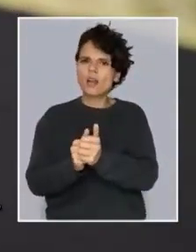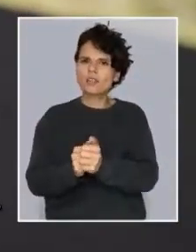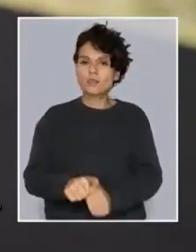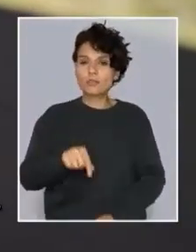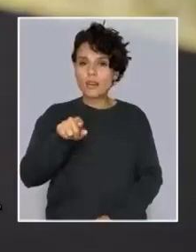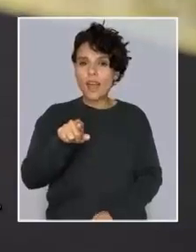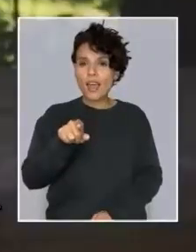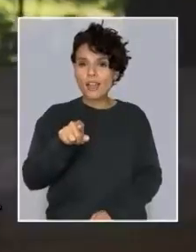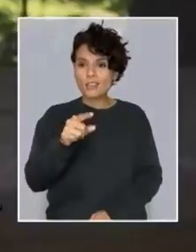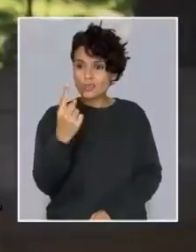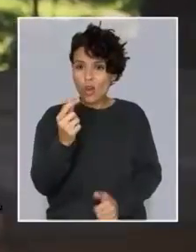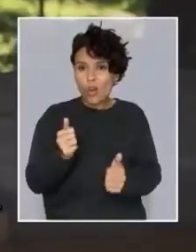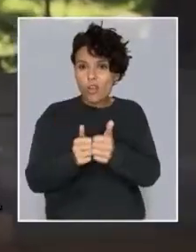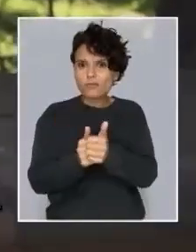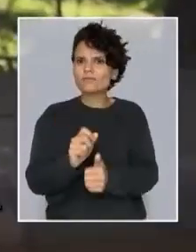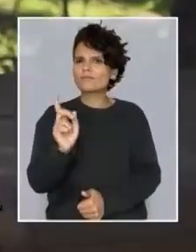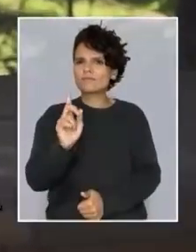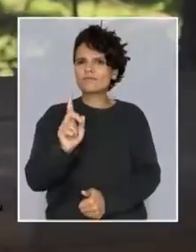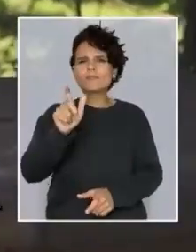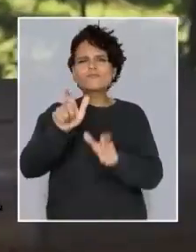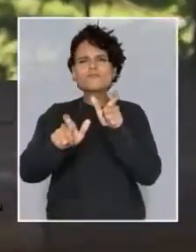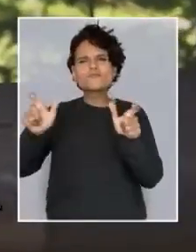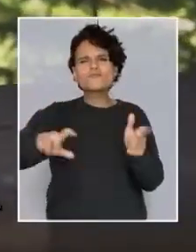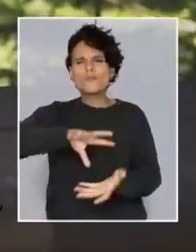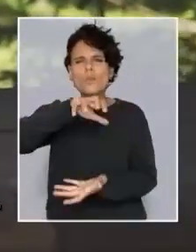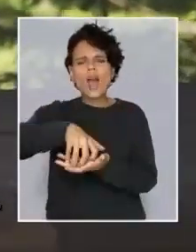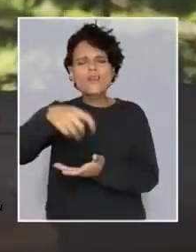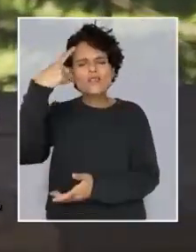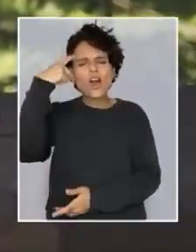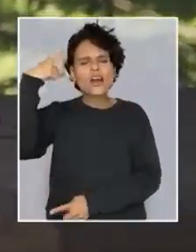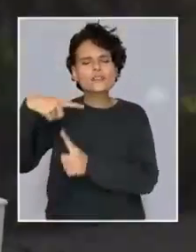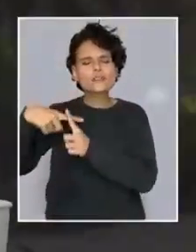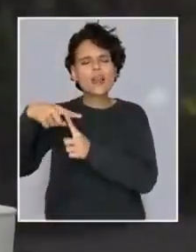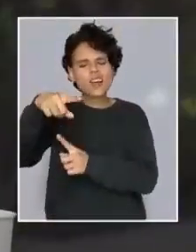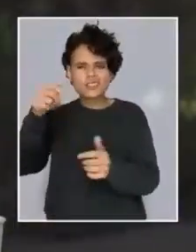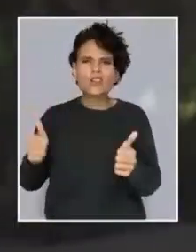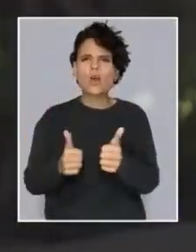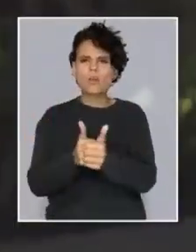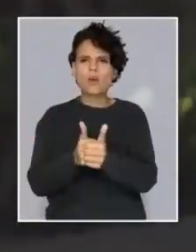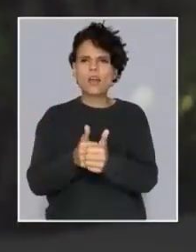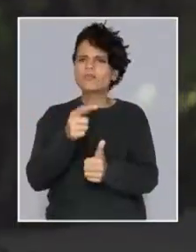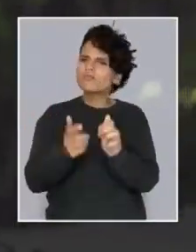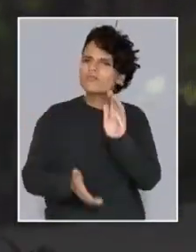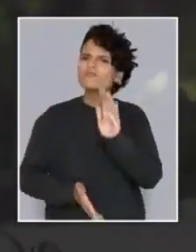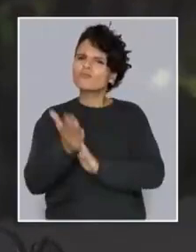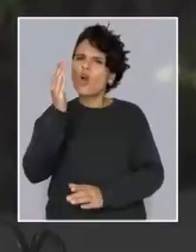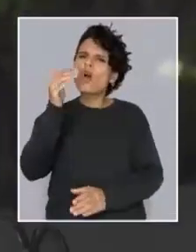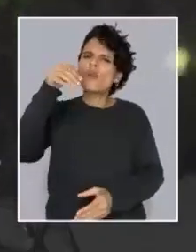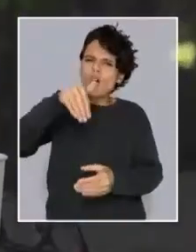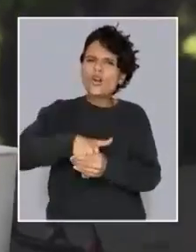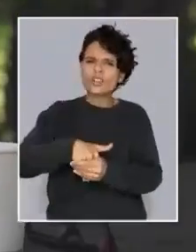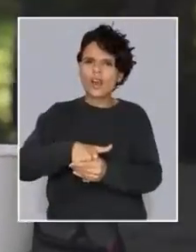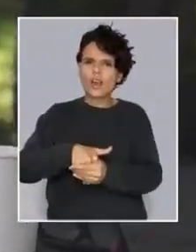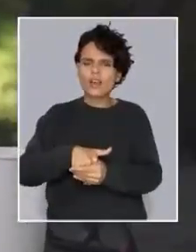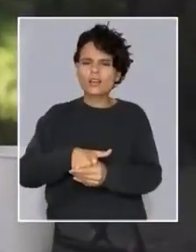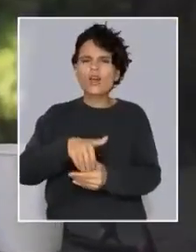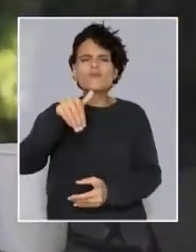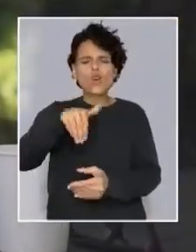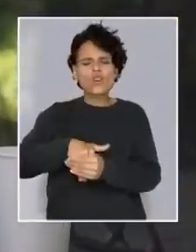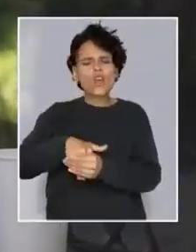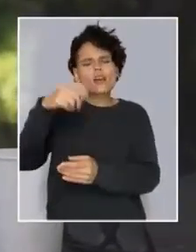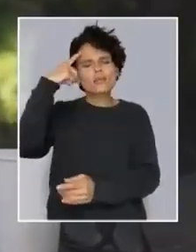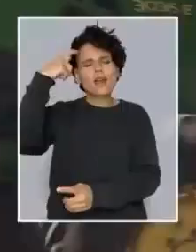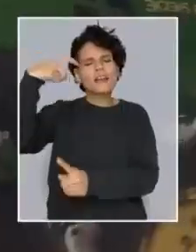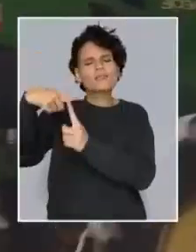solo por él, sino por la esperanza que tiene ese pueblo. A votar, compañeros chilenos, y a votar por